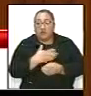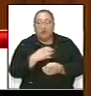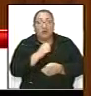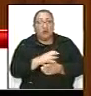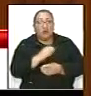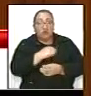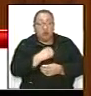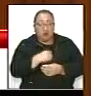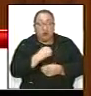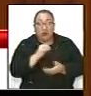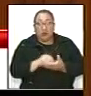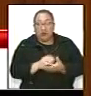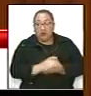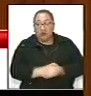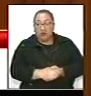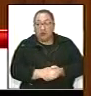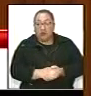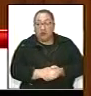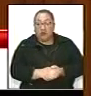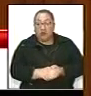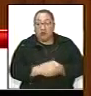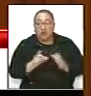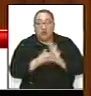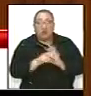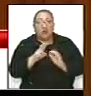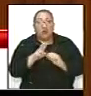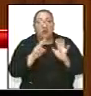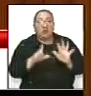Ministros, se enmarca en lo establecido en la Ley